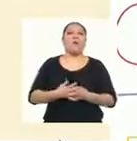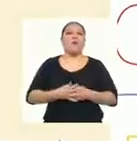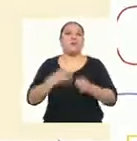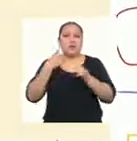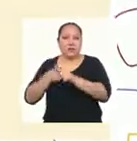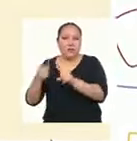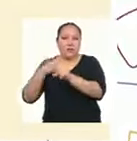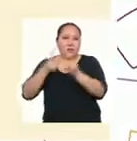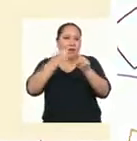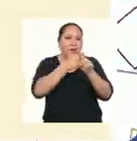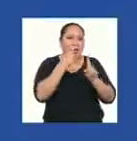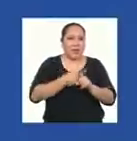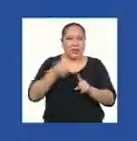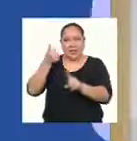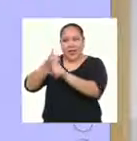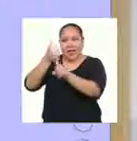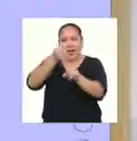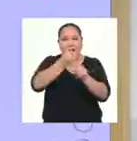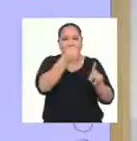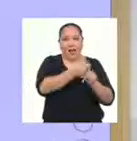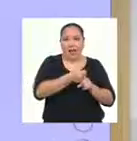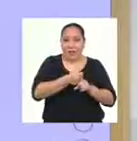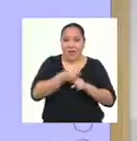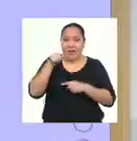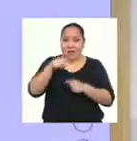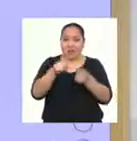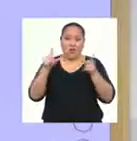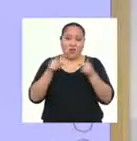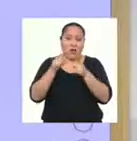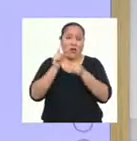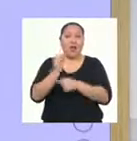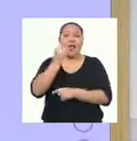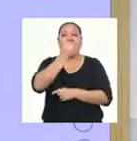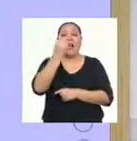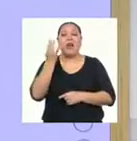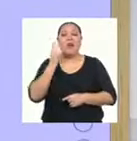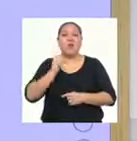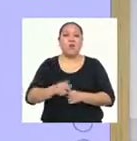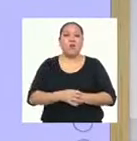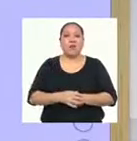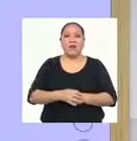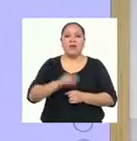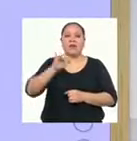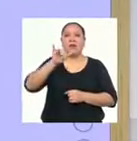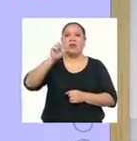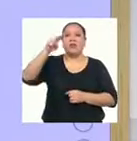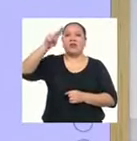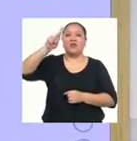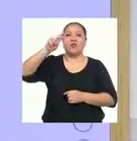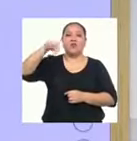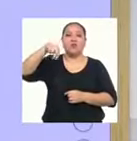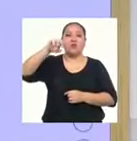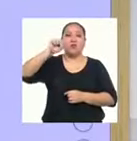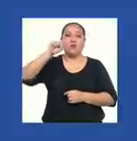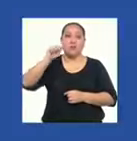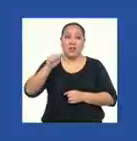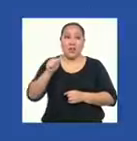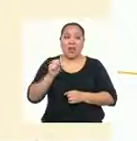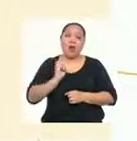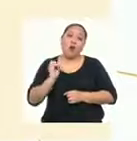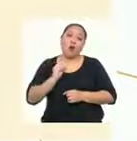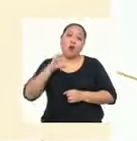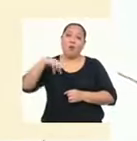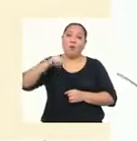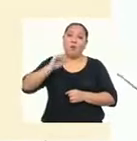todas varían según la ciudad. Hay algunas donde se realiza la yunza o palo siluro. ¿Conoce?